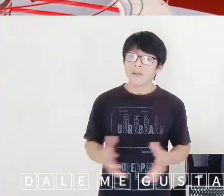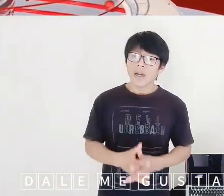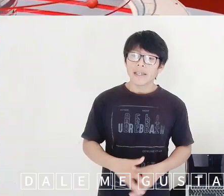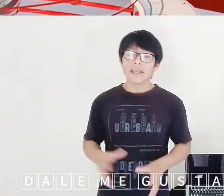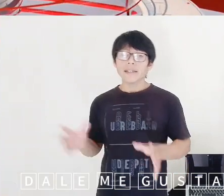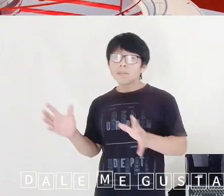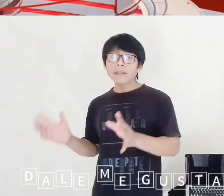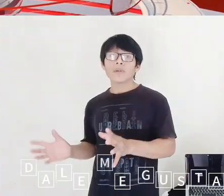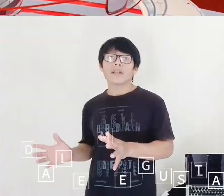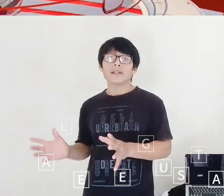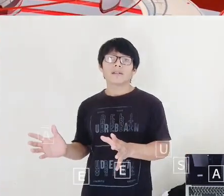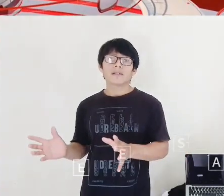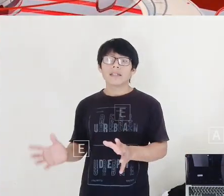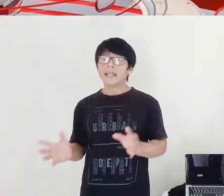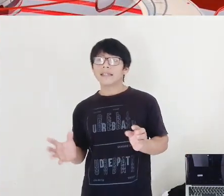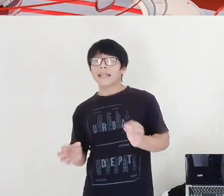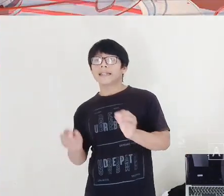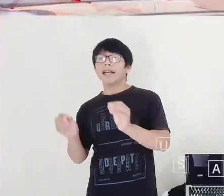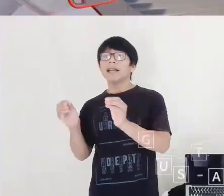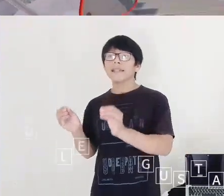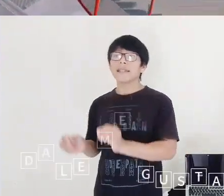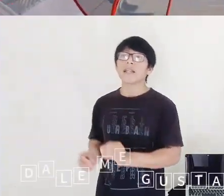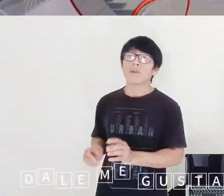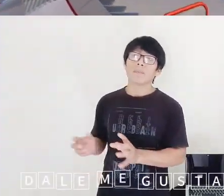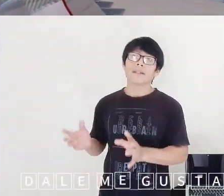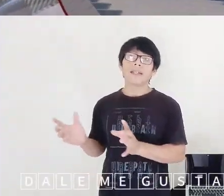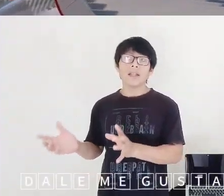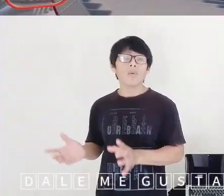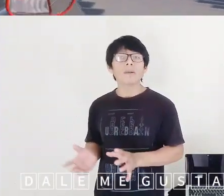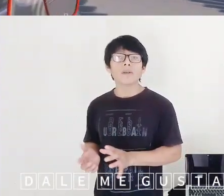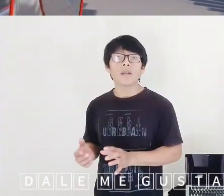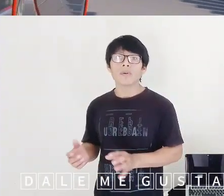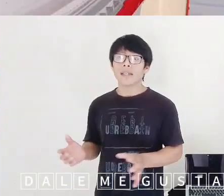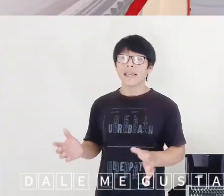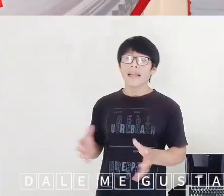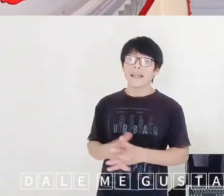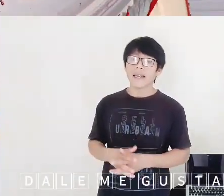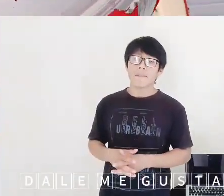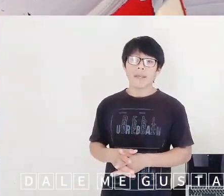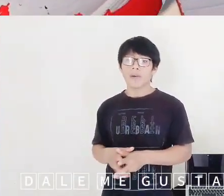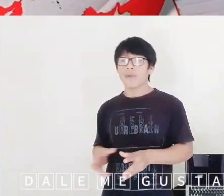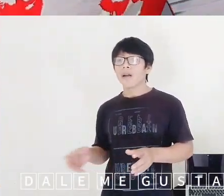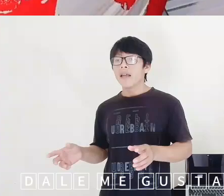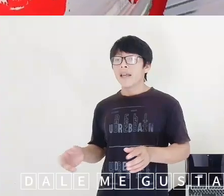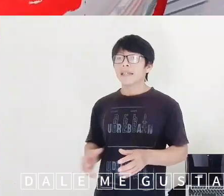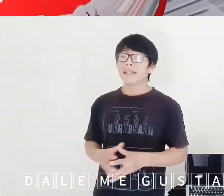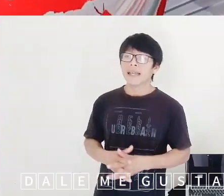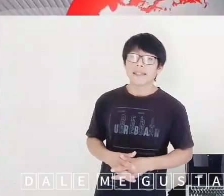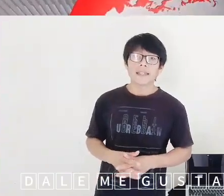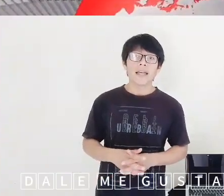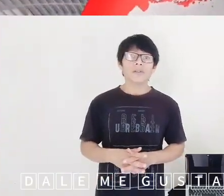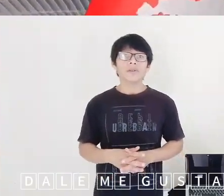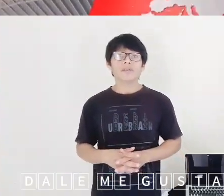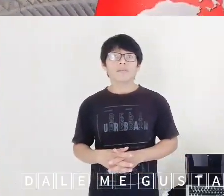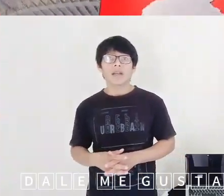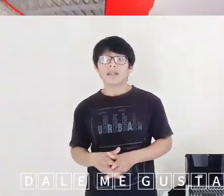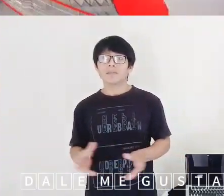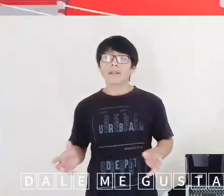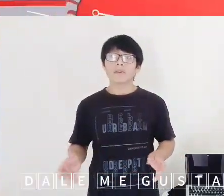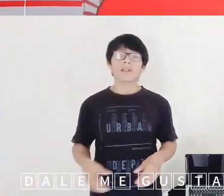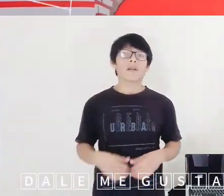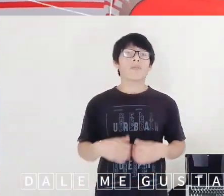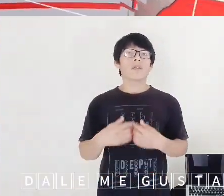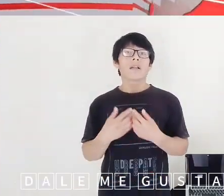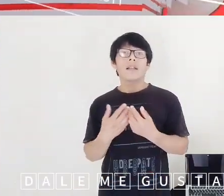En serio, y estas personas, quienes le están exigiendo al presidente López Obrador de que arregle a México en 6 años,